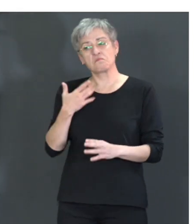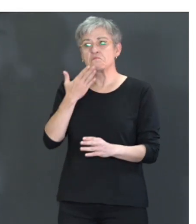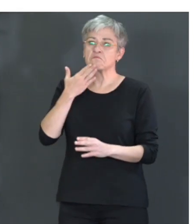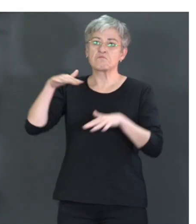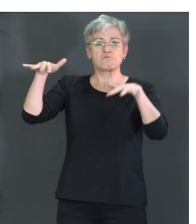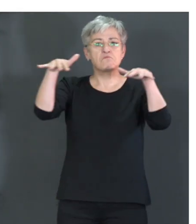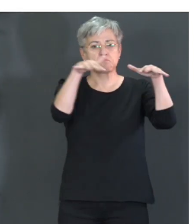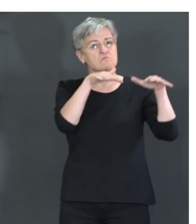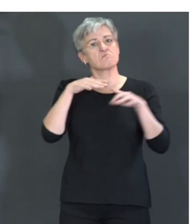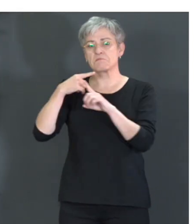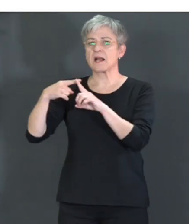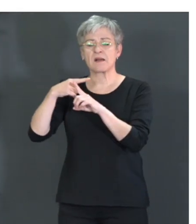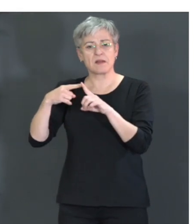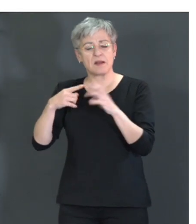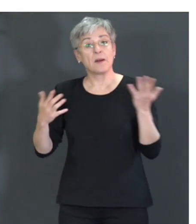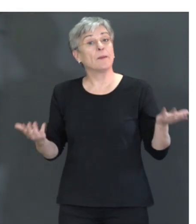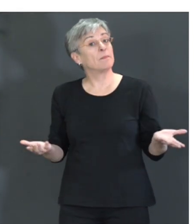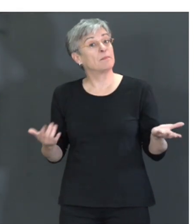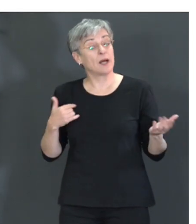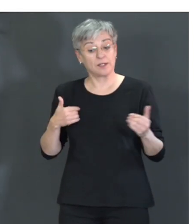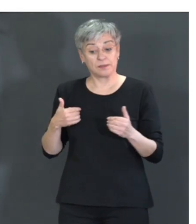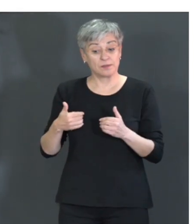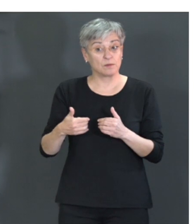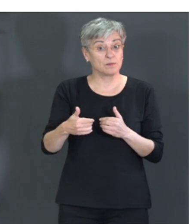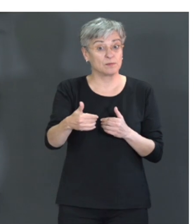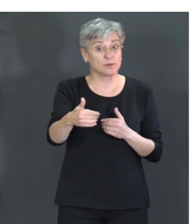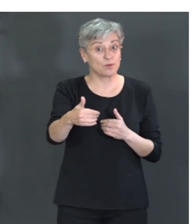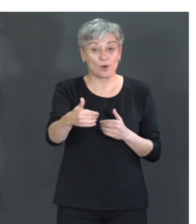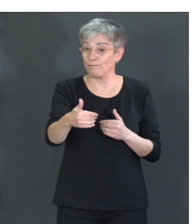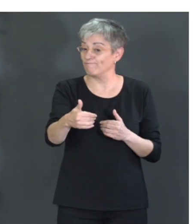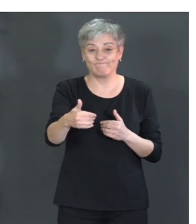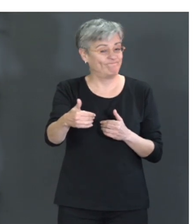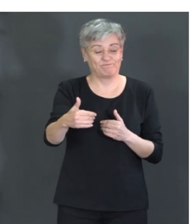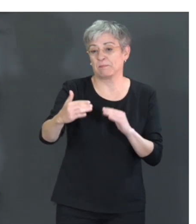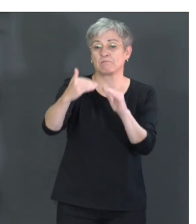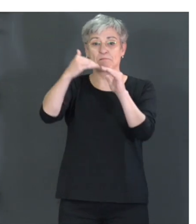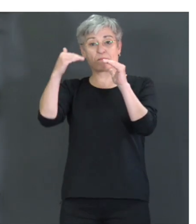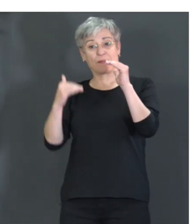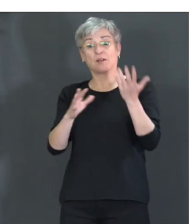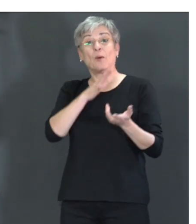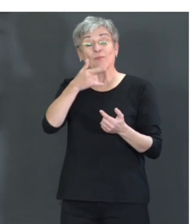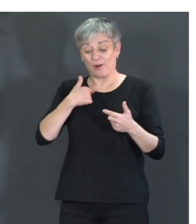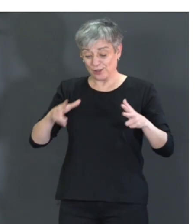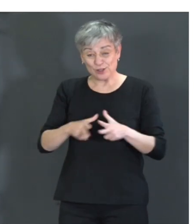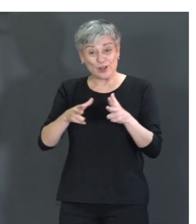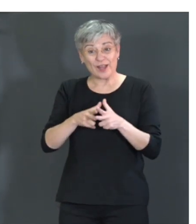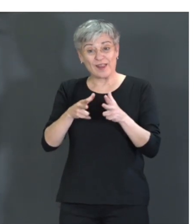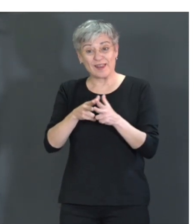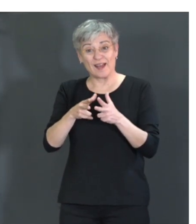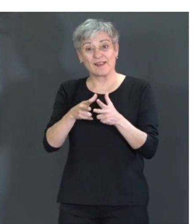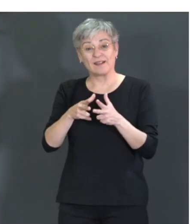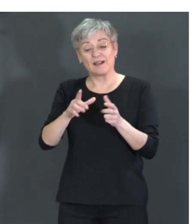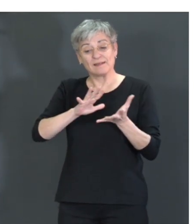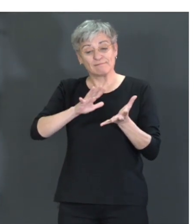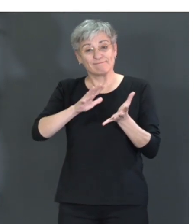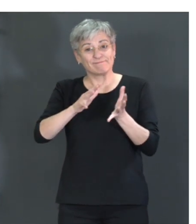media actualmente, pero dentro de unos años probablemente no lo voy a estar. ¿Por qué? Porque en nuestra sociedad también